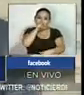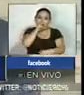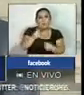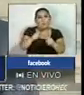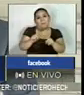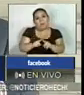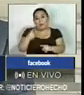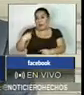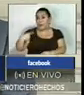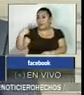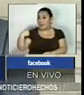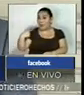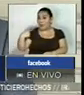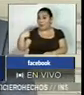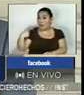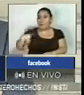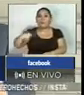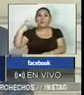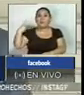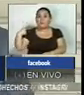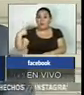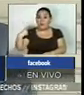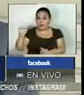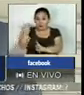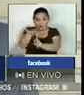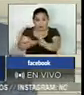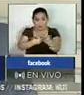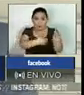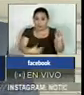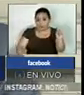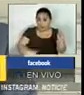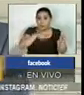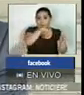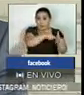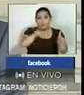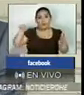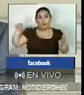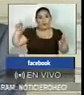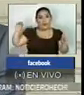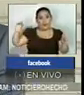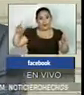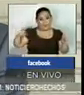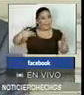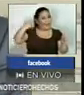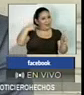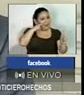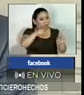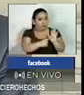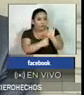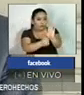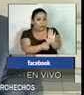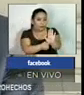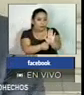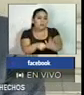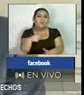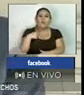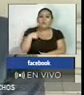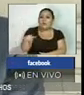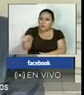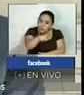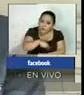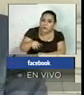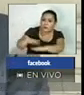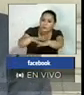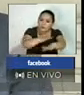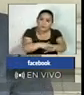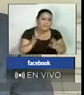Pero en el caso de ayer del presidente de la gremial de la ANEP, que representa la ANEP, nosotros lo que invitamos es